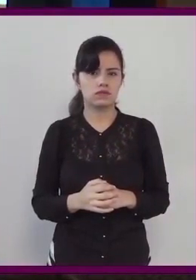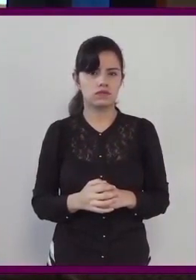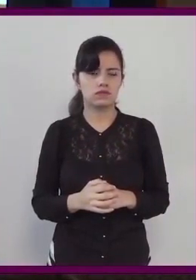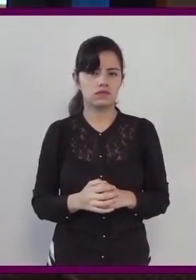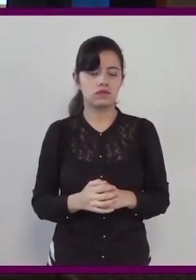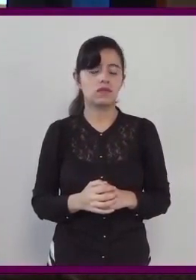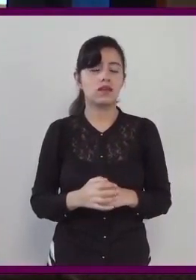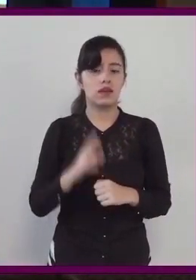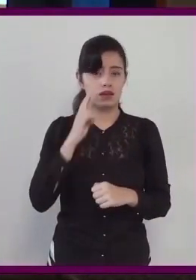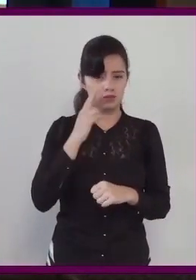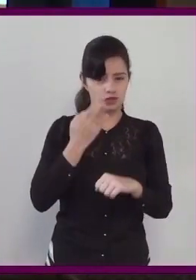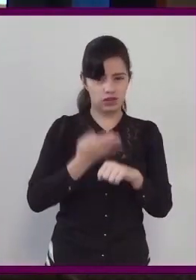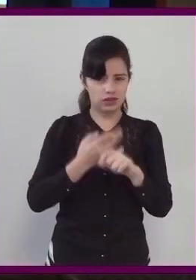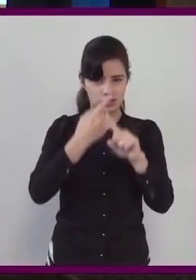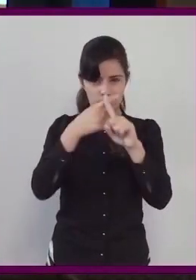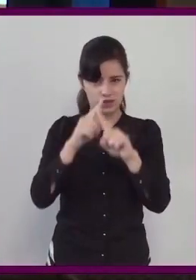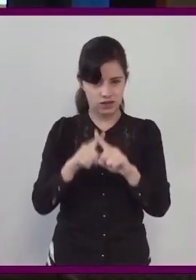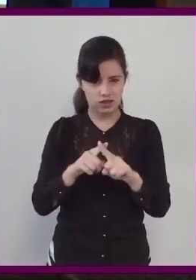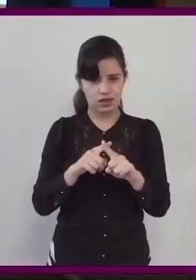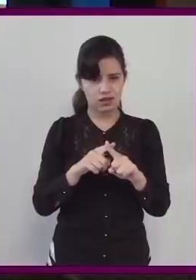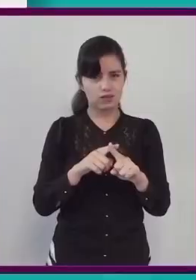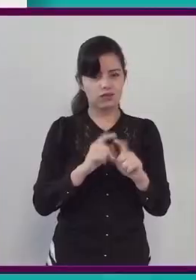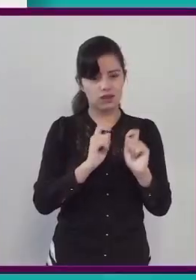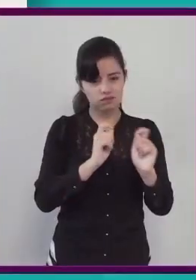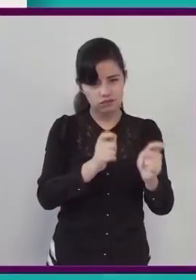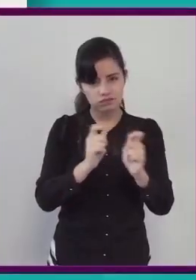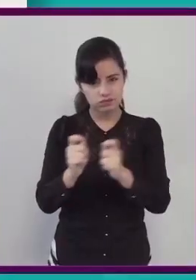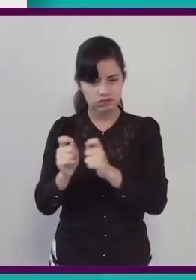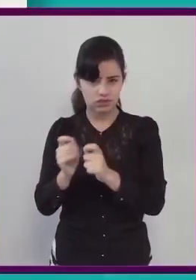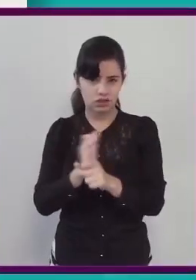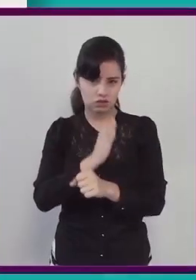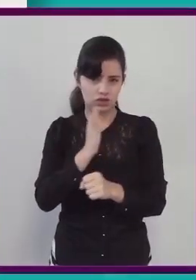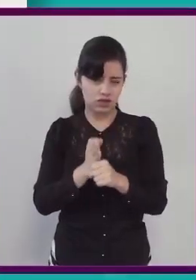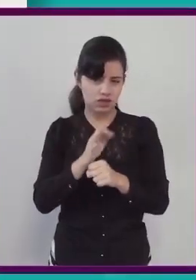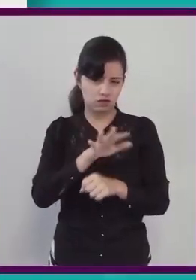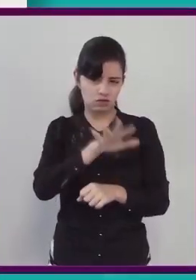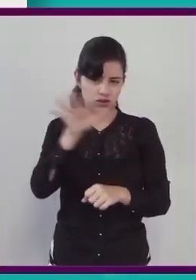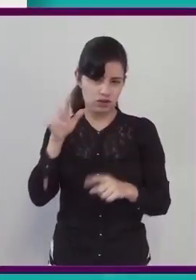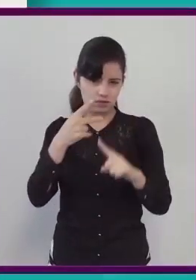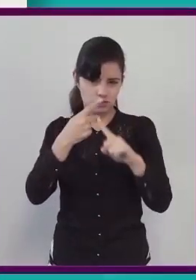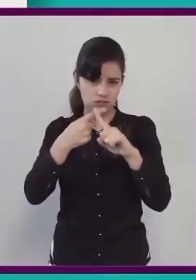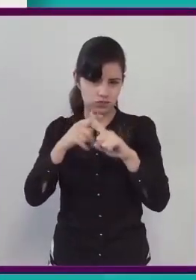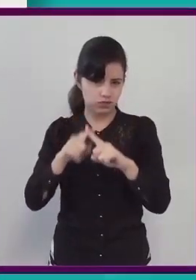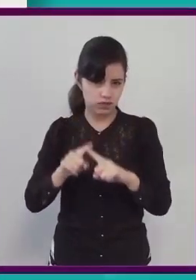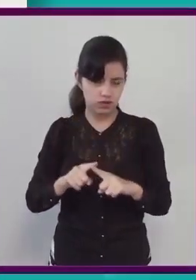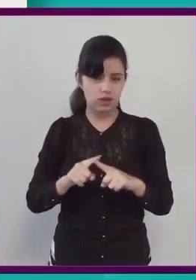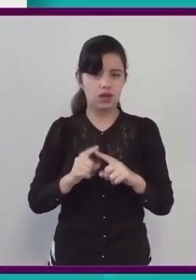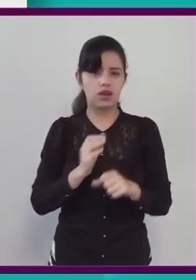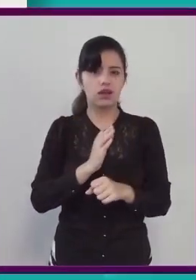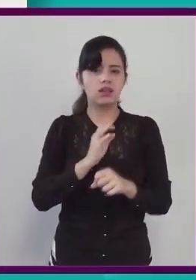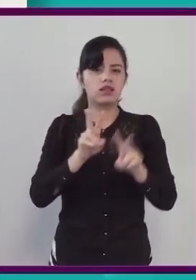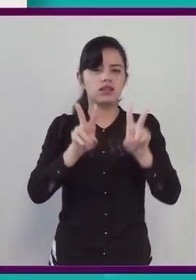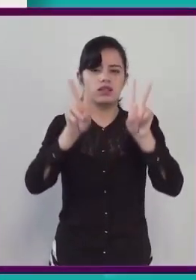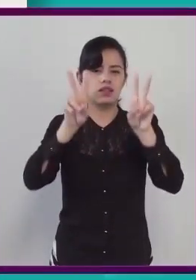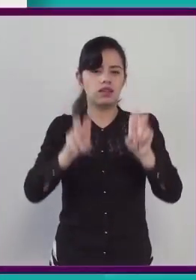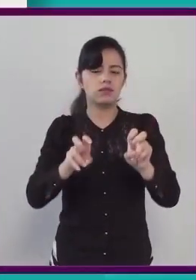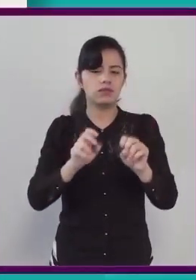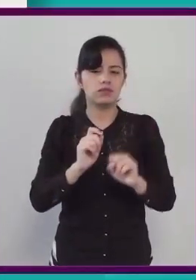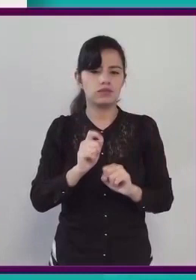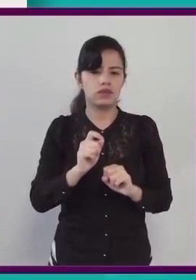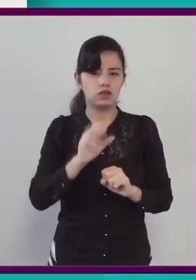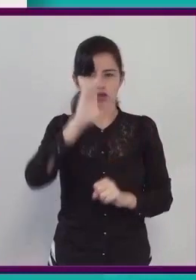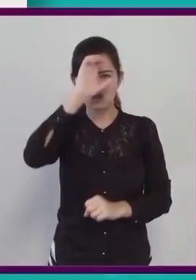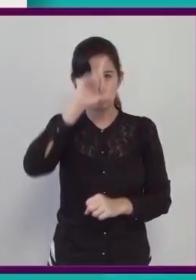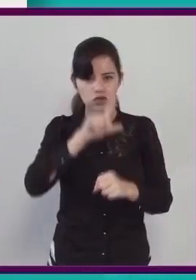las responsabilidades en esta sociedad, ¿no? Y creo que es un tema de cómo lo hemos hecho de